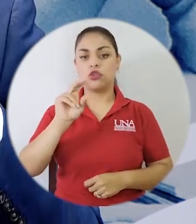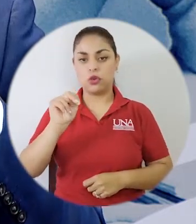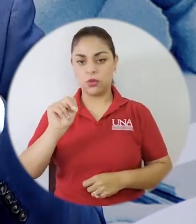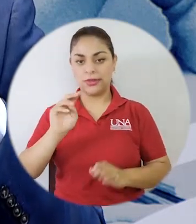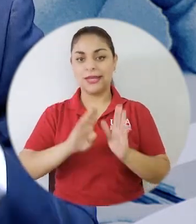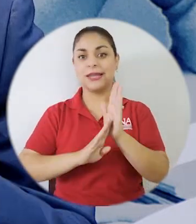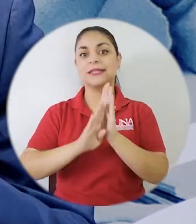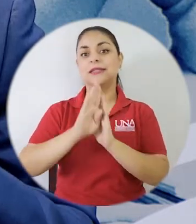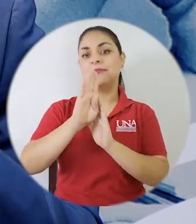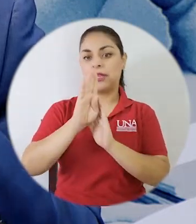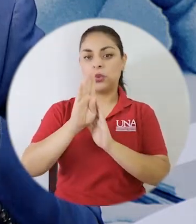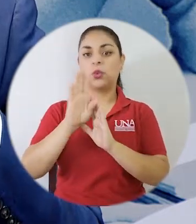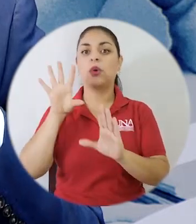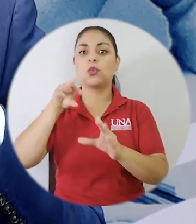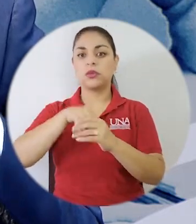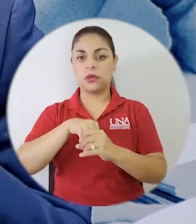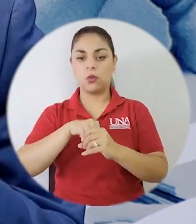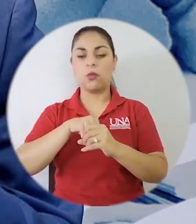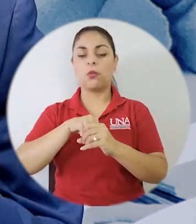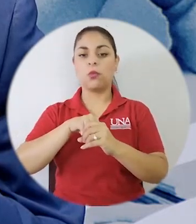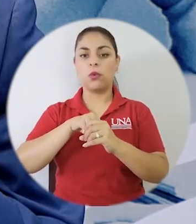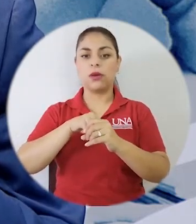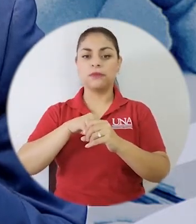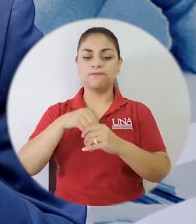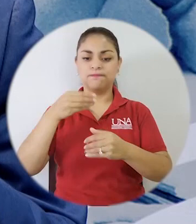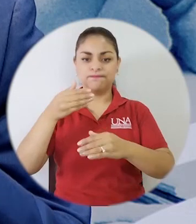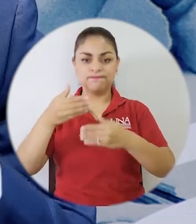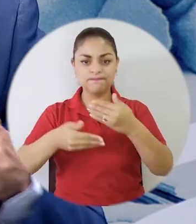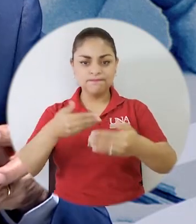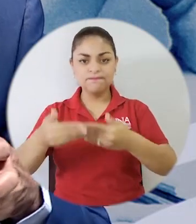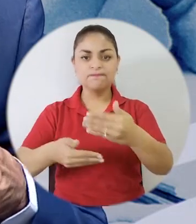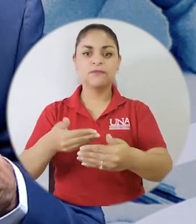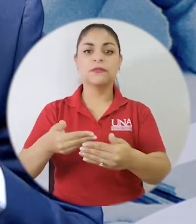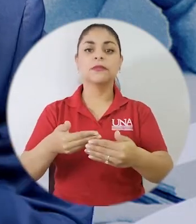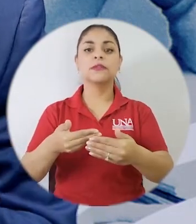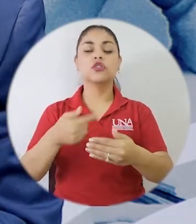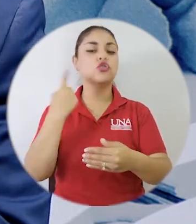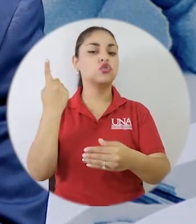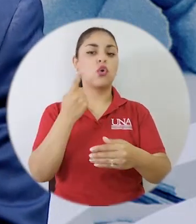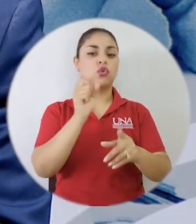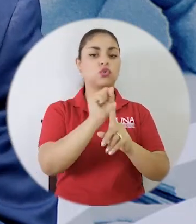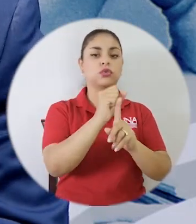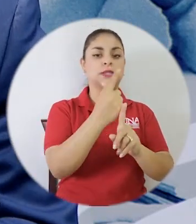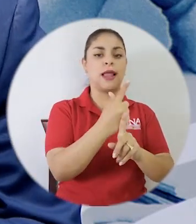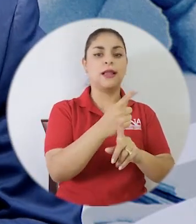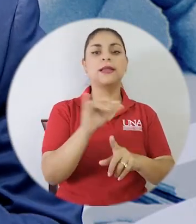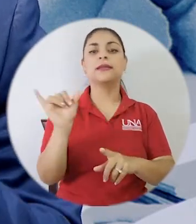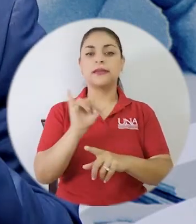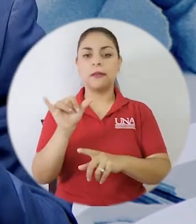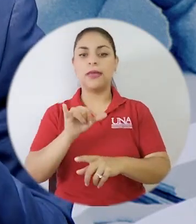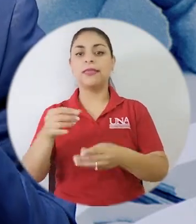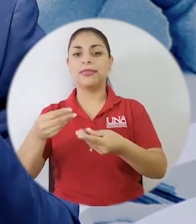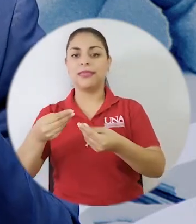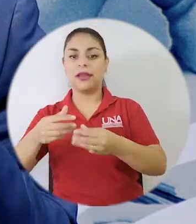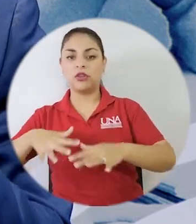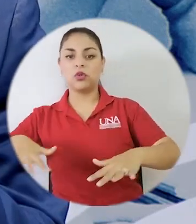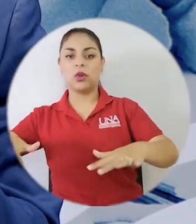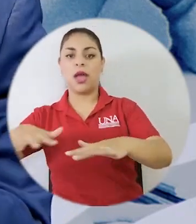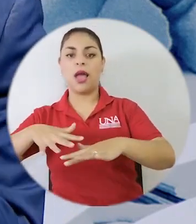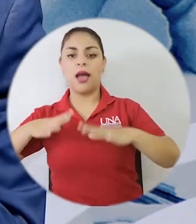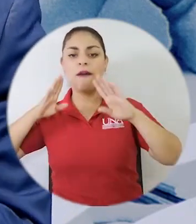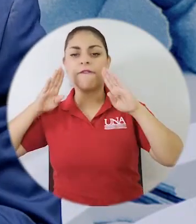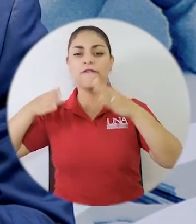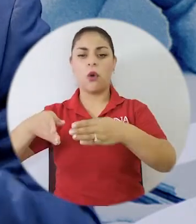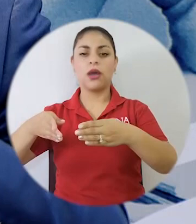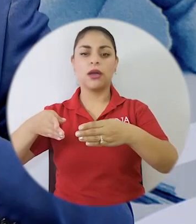crecimiento inclusivo, de transformación productiva, con equidad ya no solo social, sino también territorial, con un enfoque